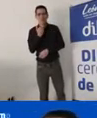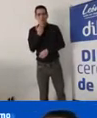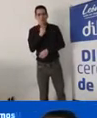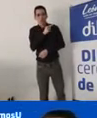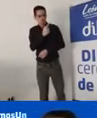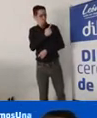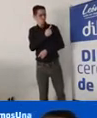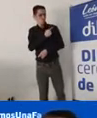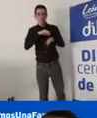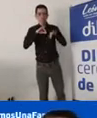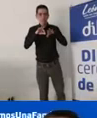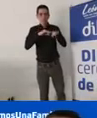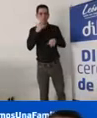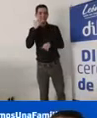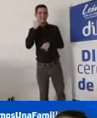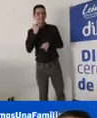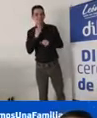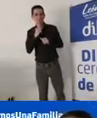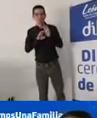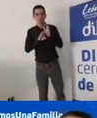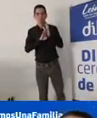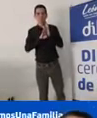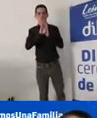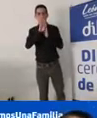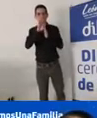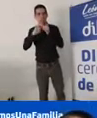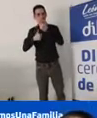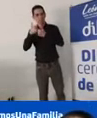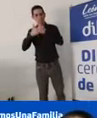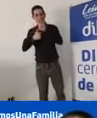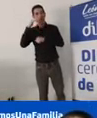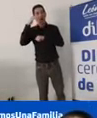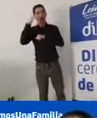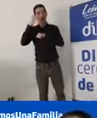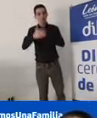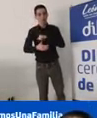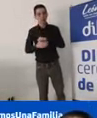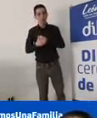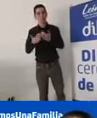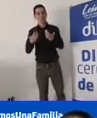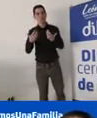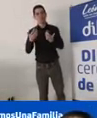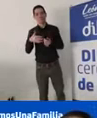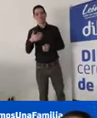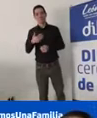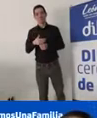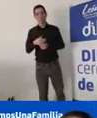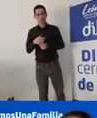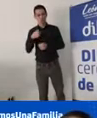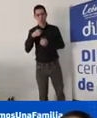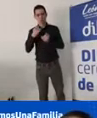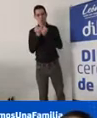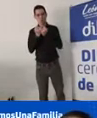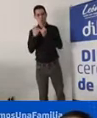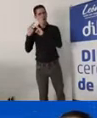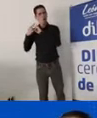han sacado adelante una carrera de liderazgo maravillosa. Y en este caso, particularmente, yo arranqué como líder estudiantil, como muchos de ustedes. Si yo